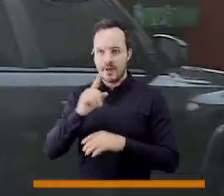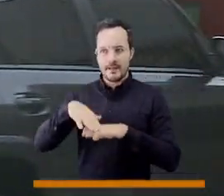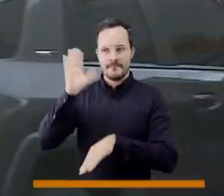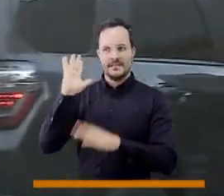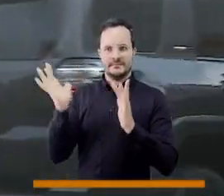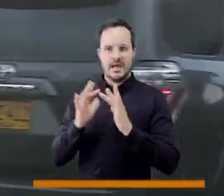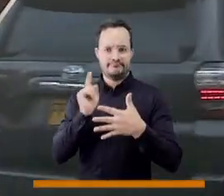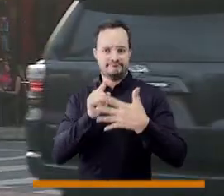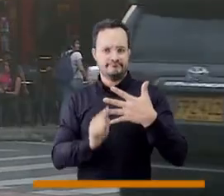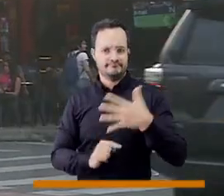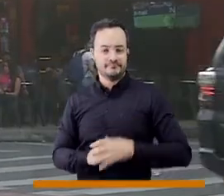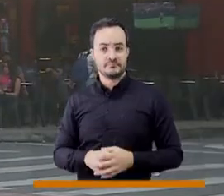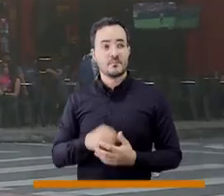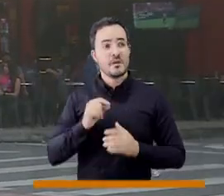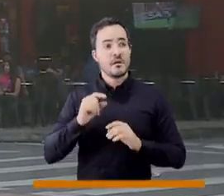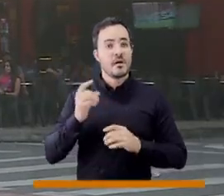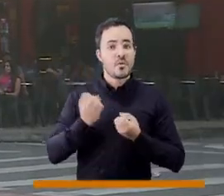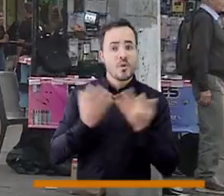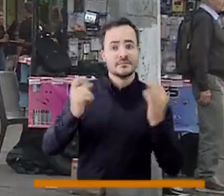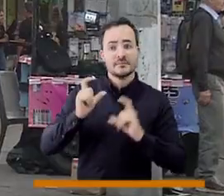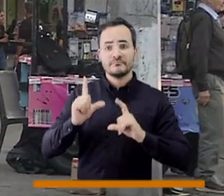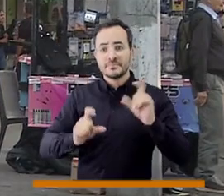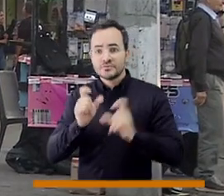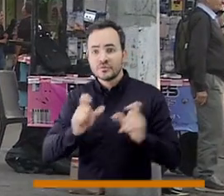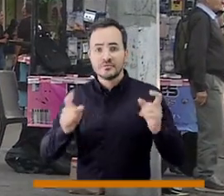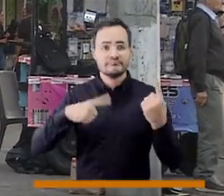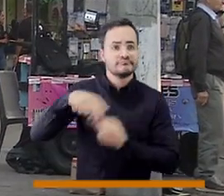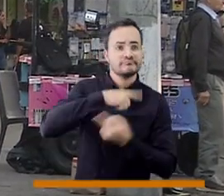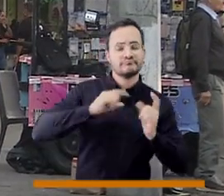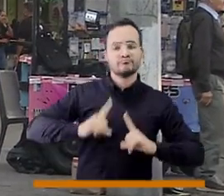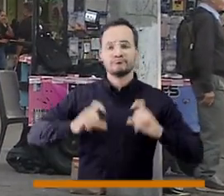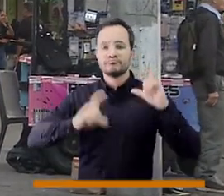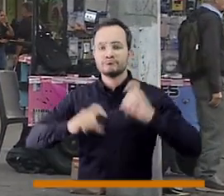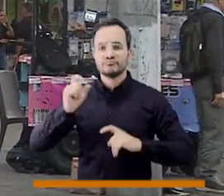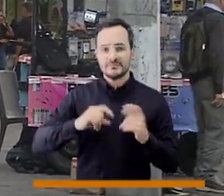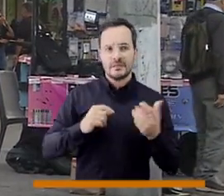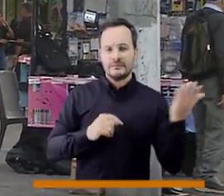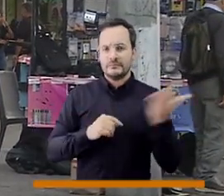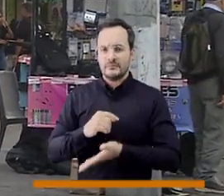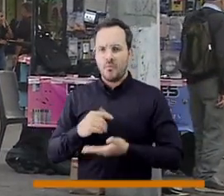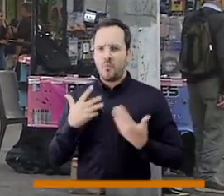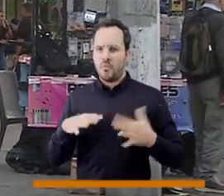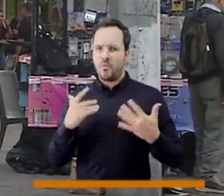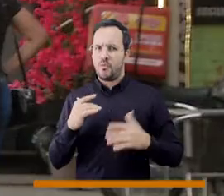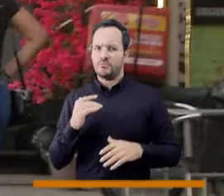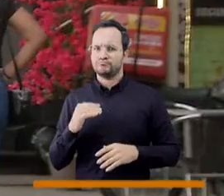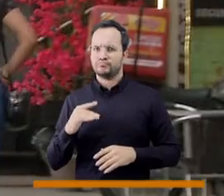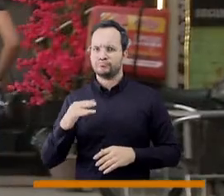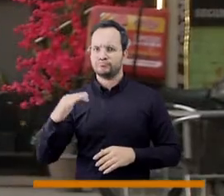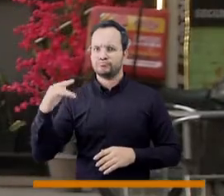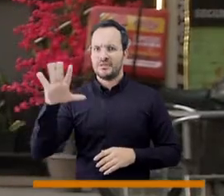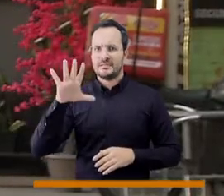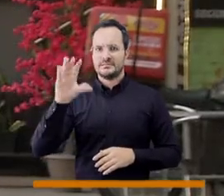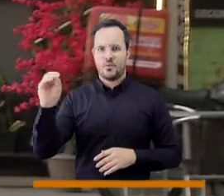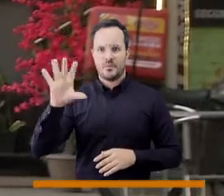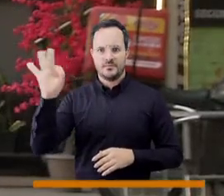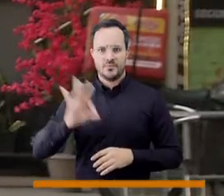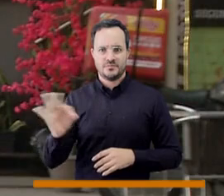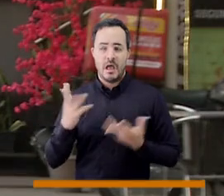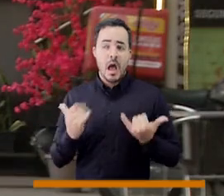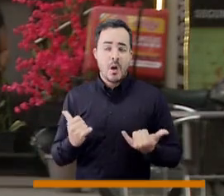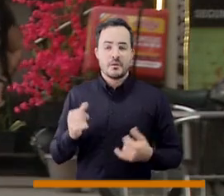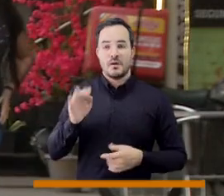Y es que el número de extranjeros, el porcentaje de visitantes extranjeros que está llegando a Medellín está cercano